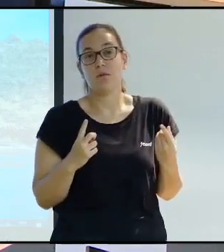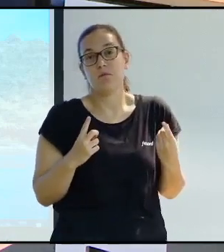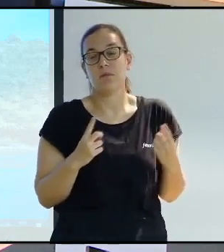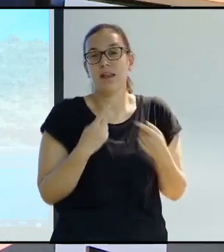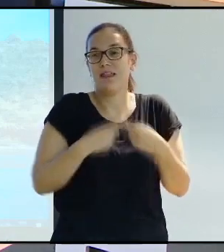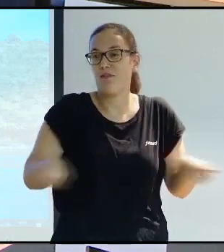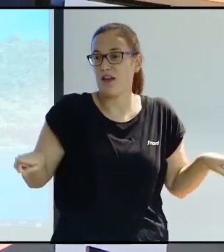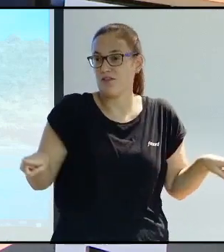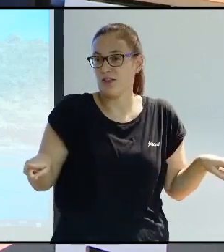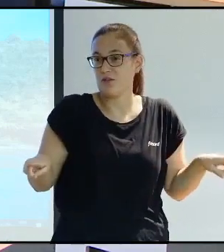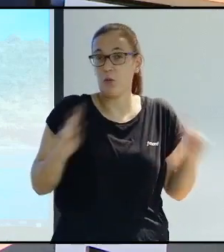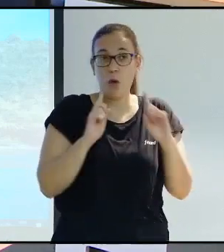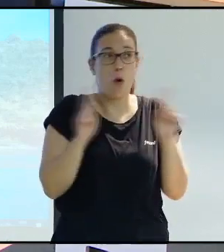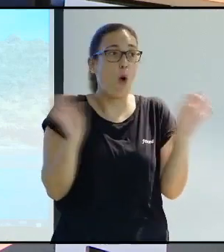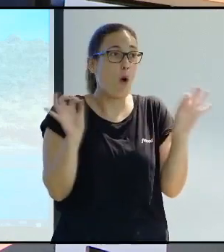claro.